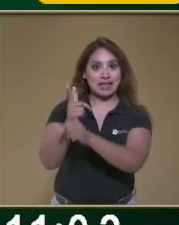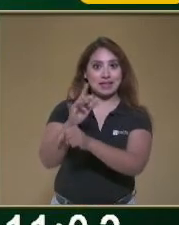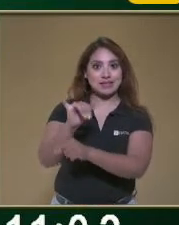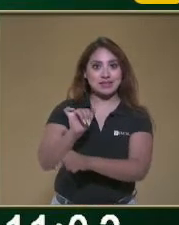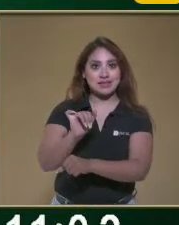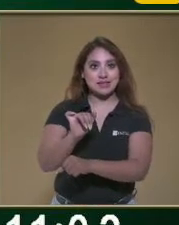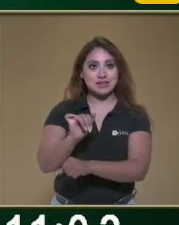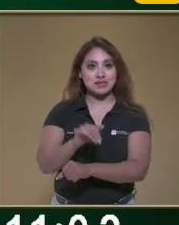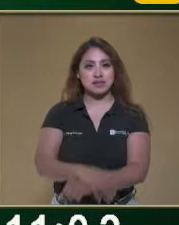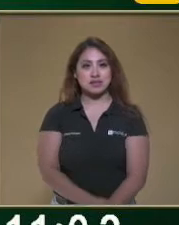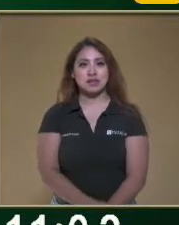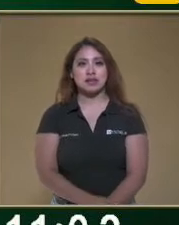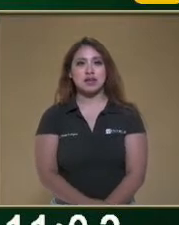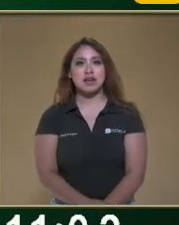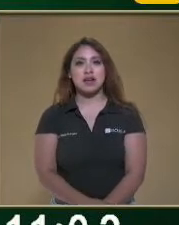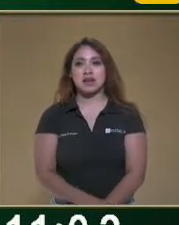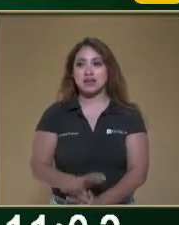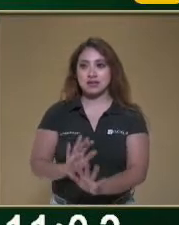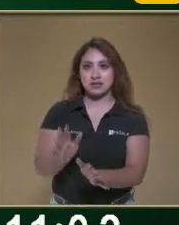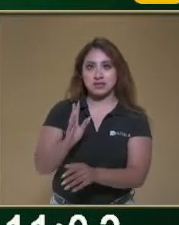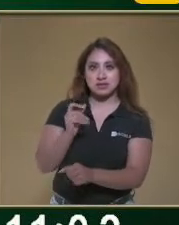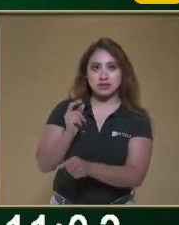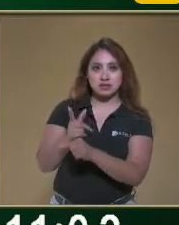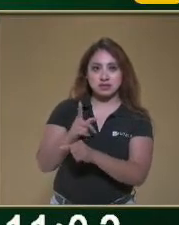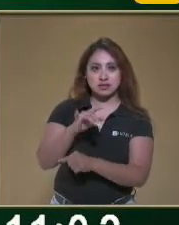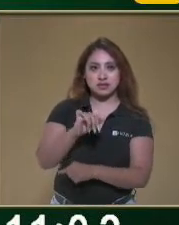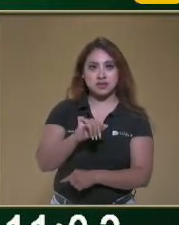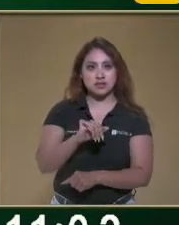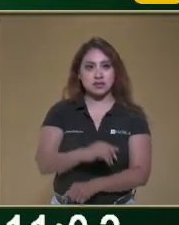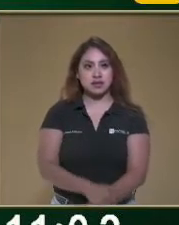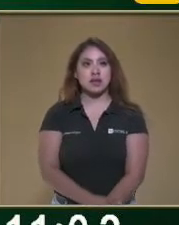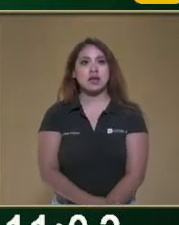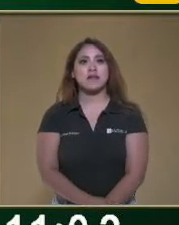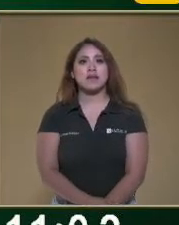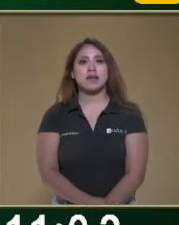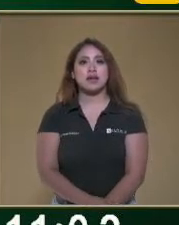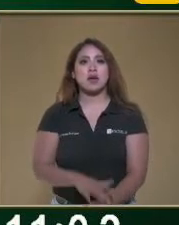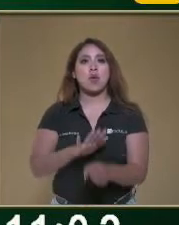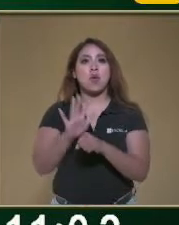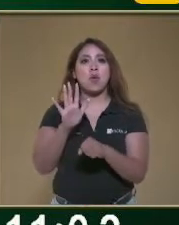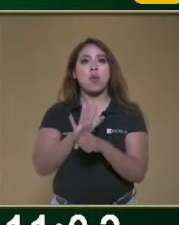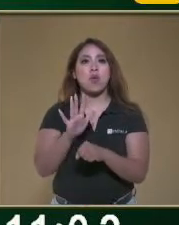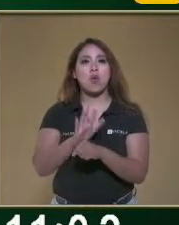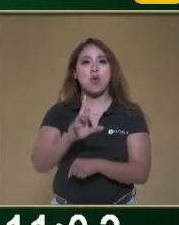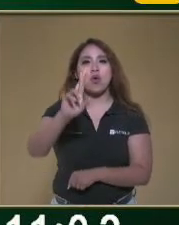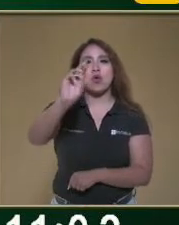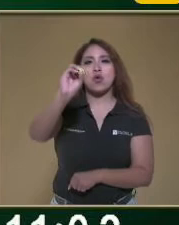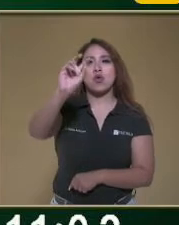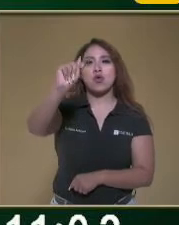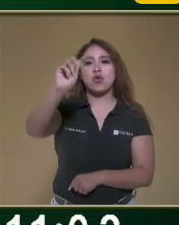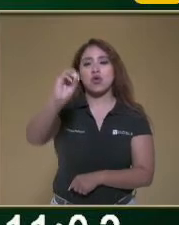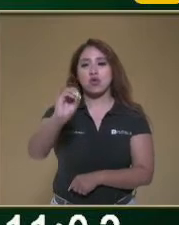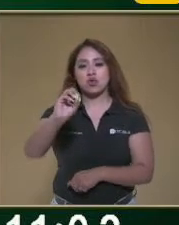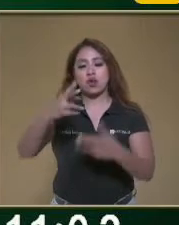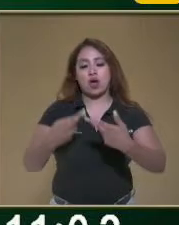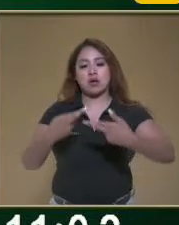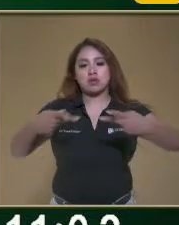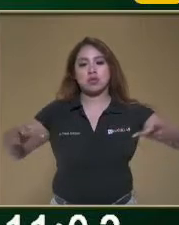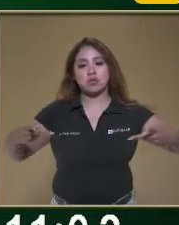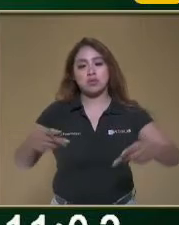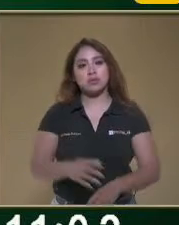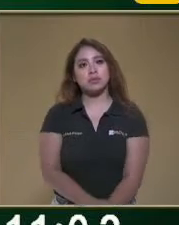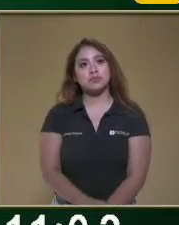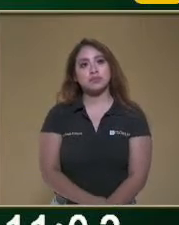Yoyis, ahí ya la adivinó una, Vamos a ver cuál sigue. Roto. Así es, bueno, exactamente la que sigue.